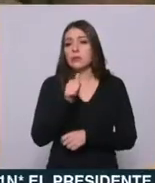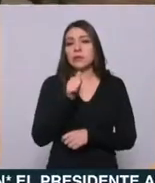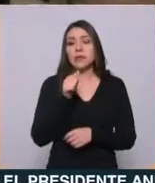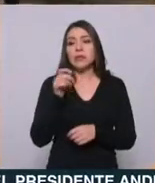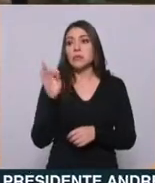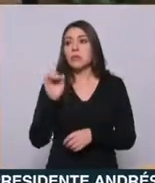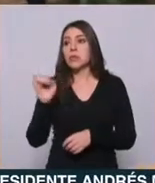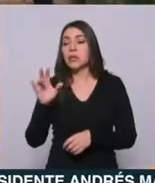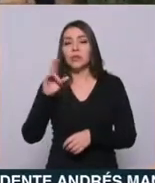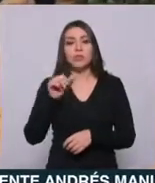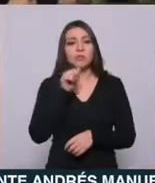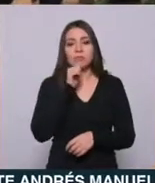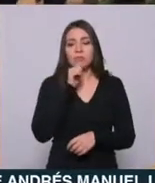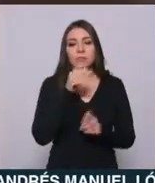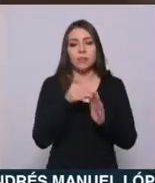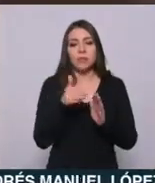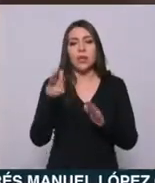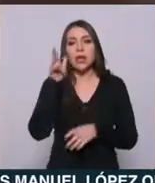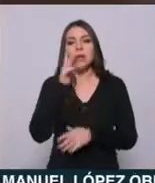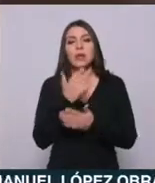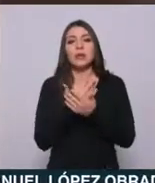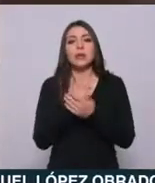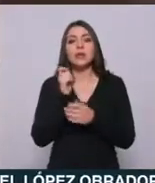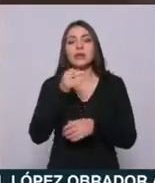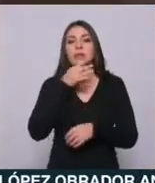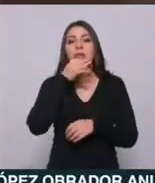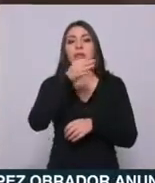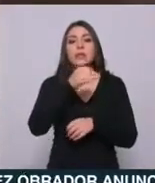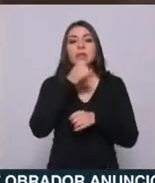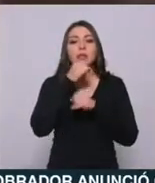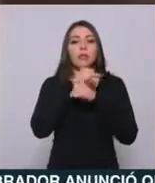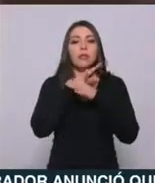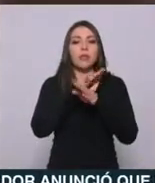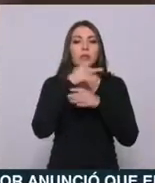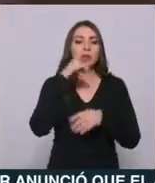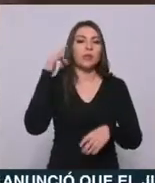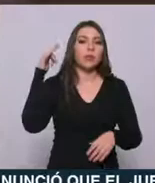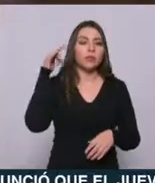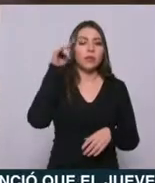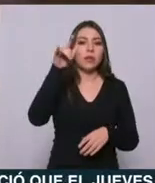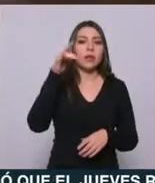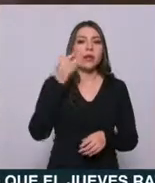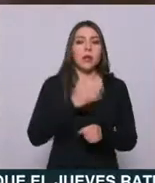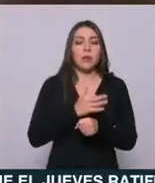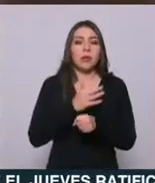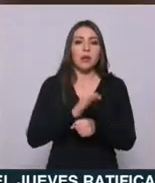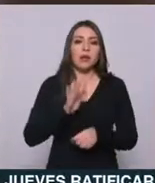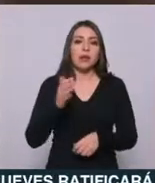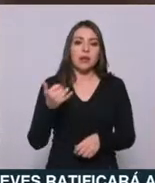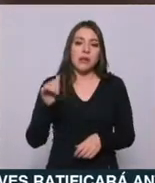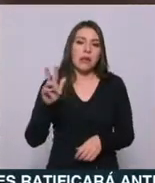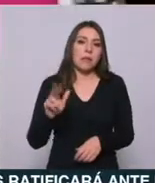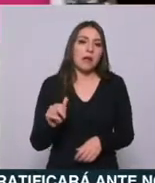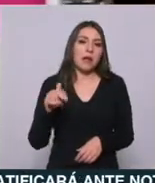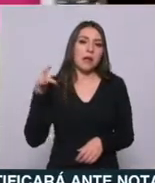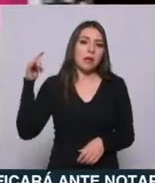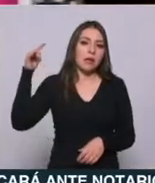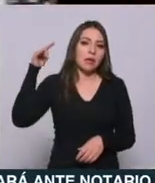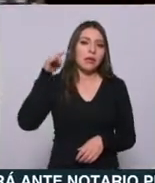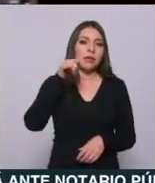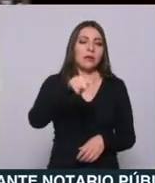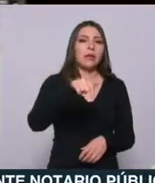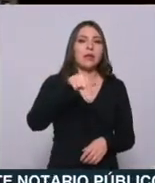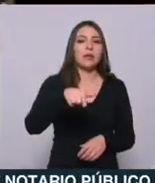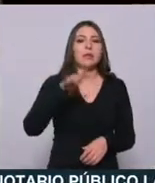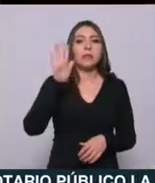atentos a lo que diga Aviación Civil. Quienes ya están en camino seguramente ya habrán llegado a la